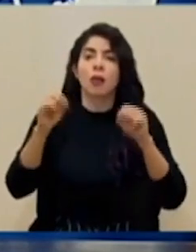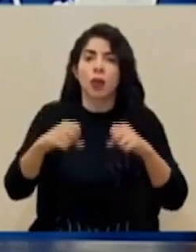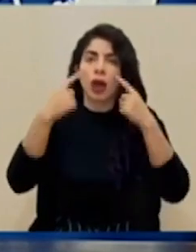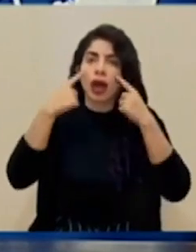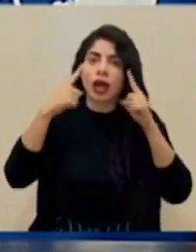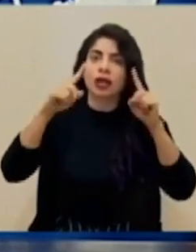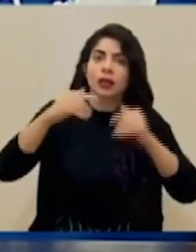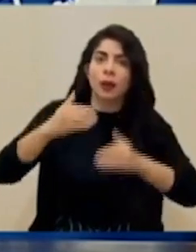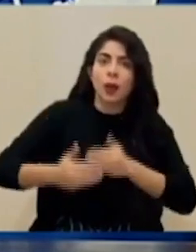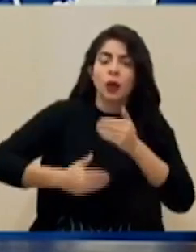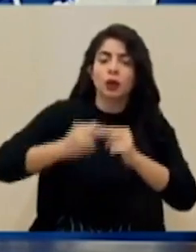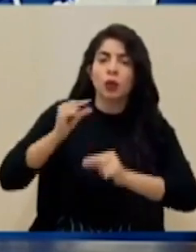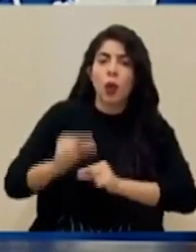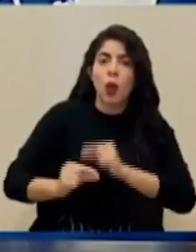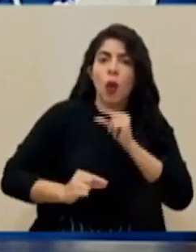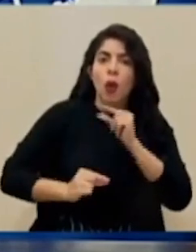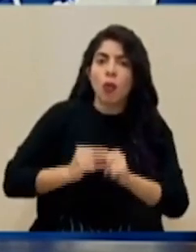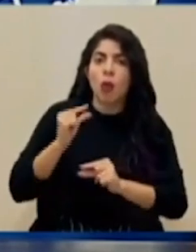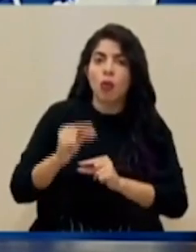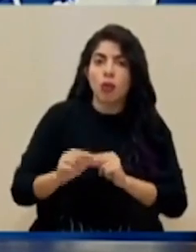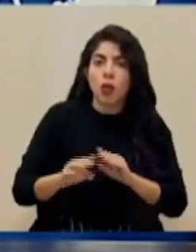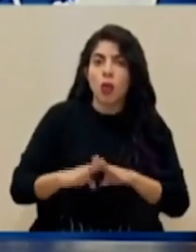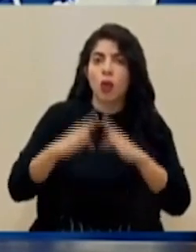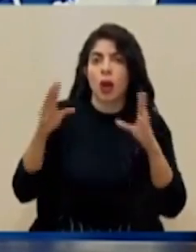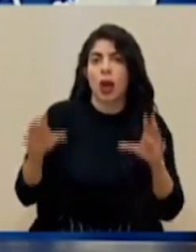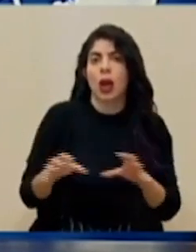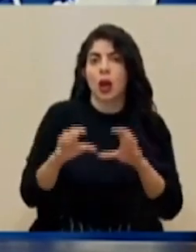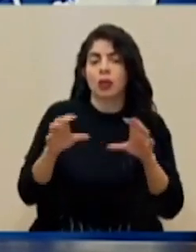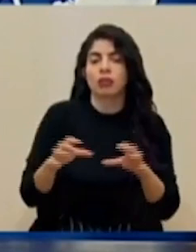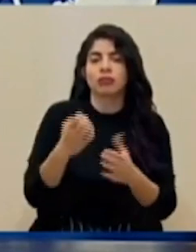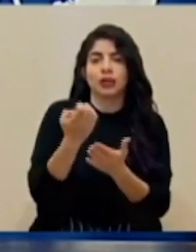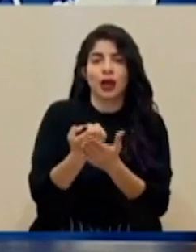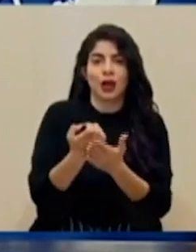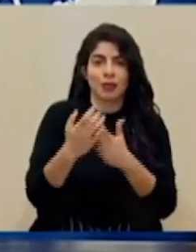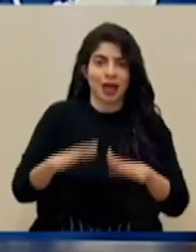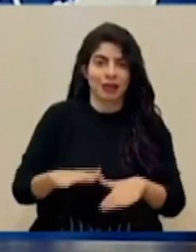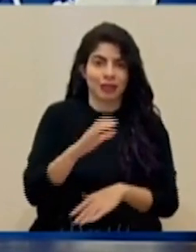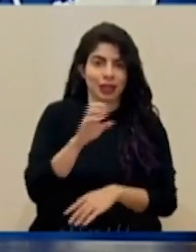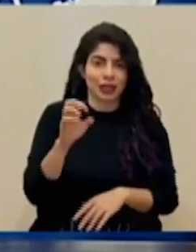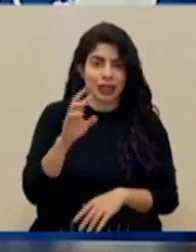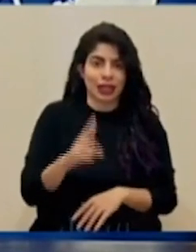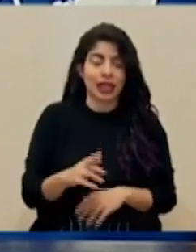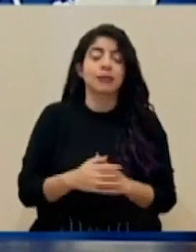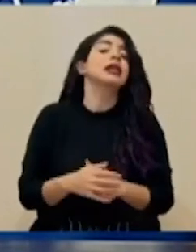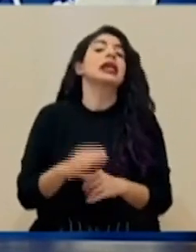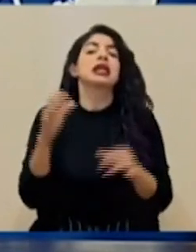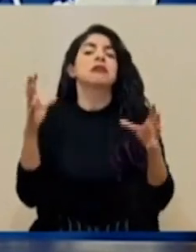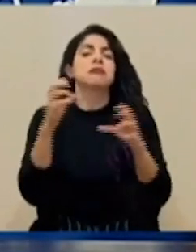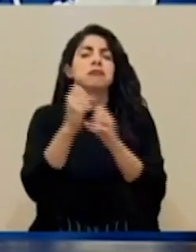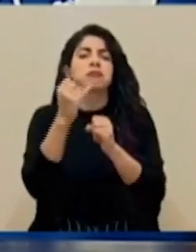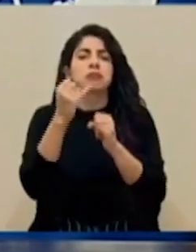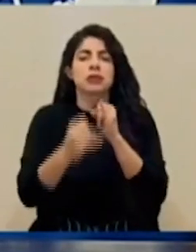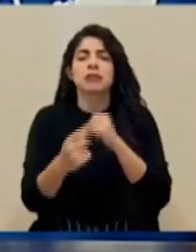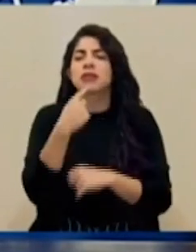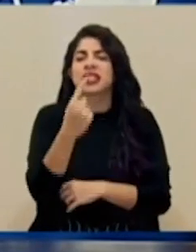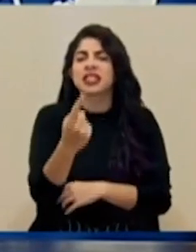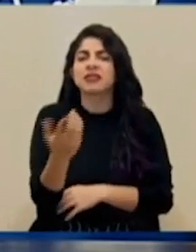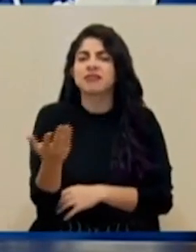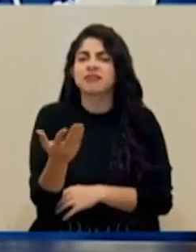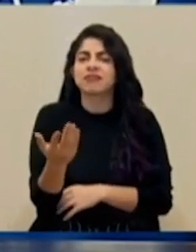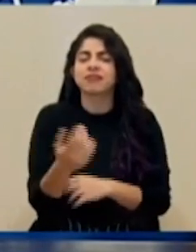proceso gradual de reactivación económica para Costa Rica. Y bueno, quiero terminar diciendo